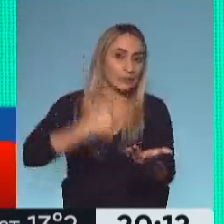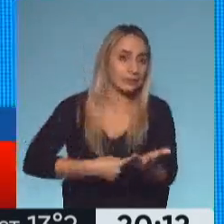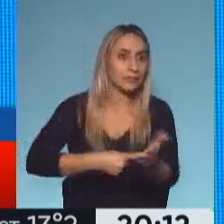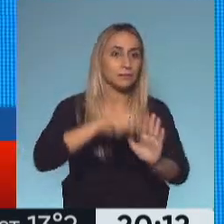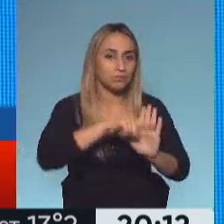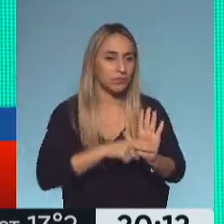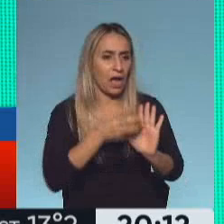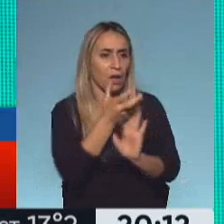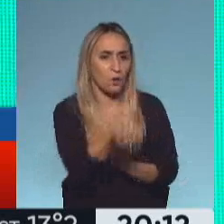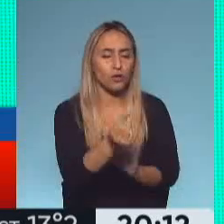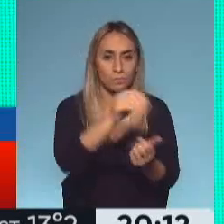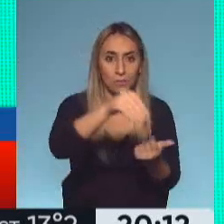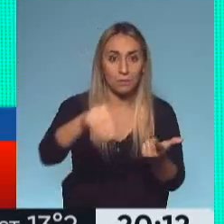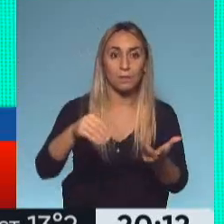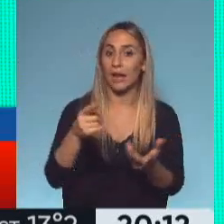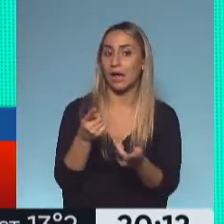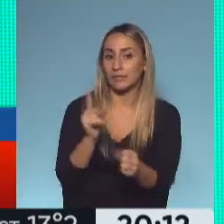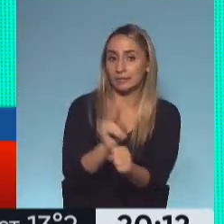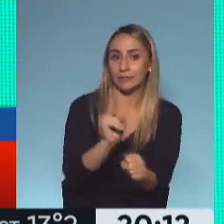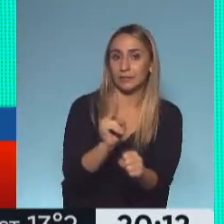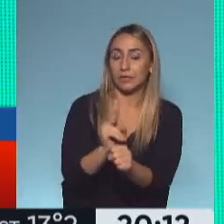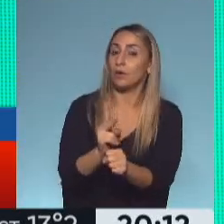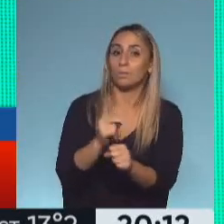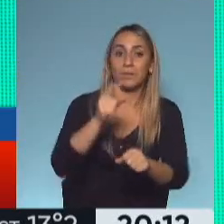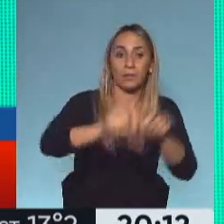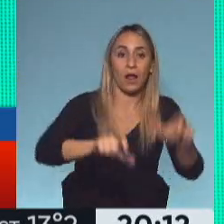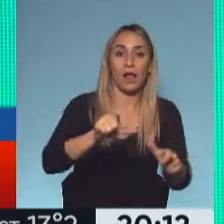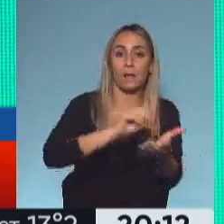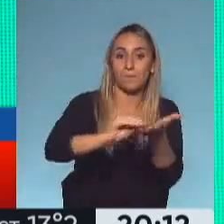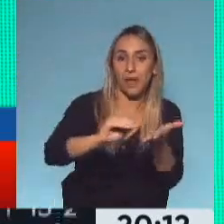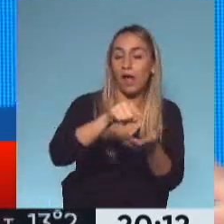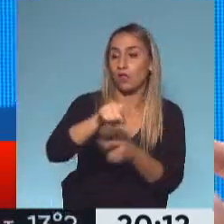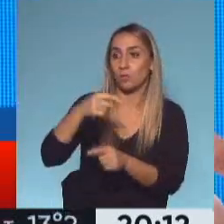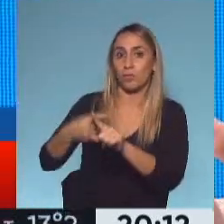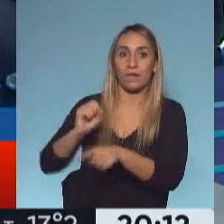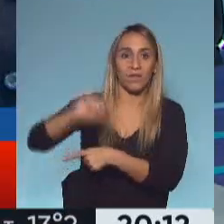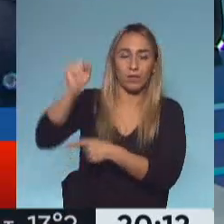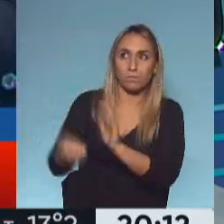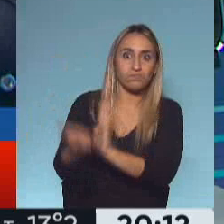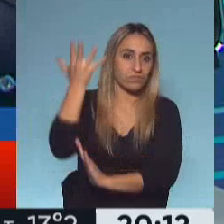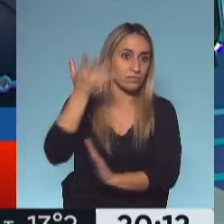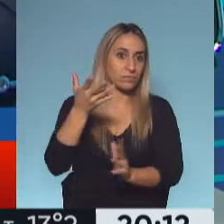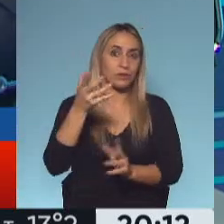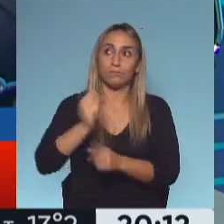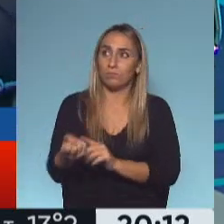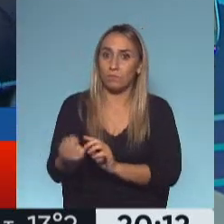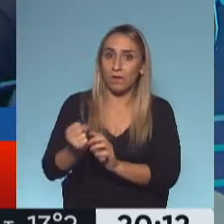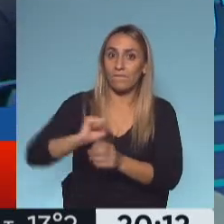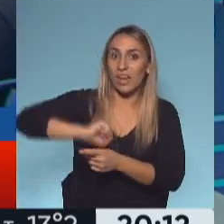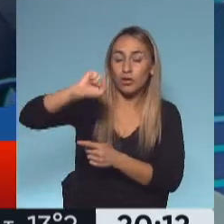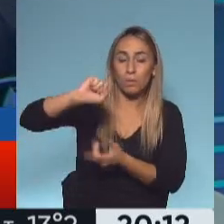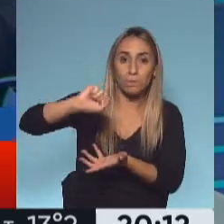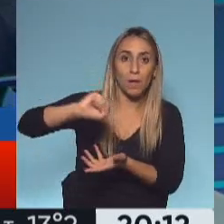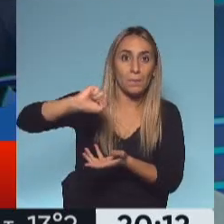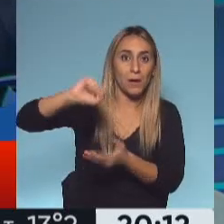contener sobre todo la inflación en los precios, que es lo que más está dañando a los trabajadores y empujando a la pobreza, ¿no? Sí, claramente lo que estamos viendo en este momento es